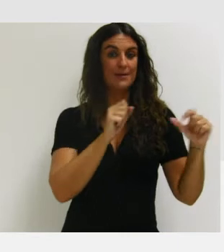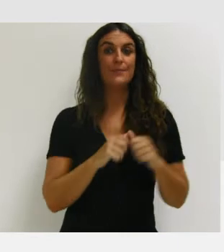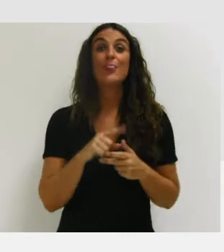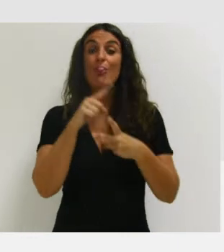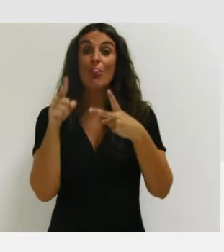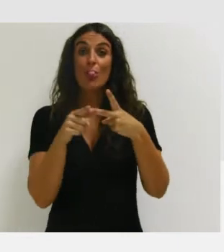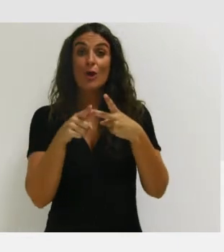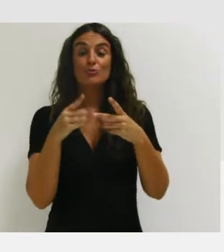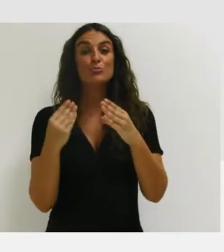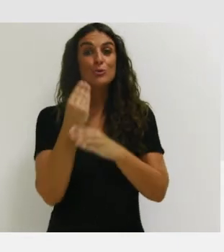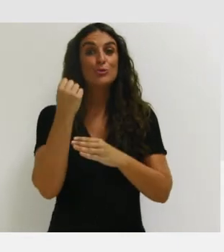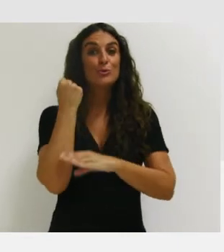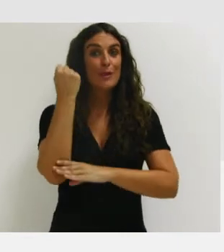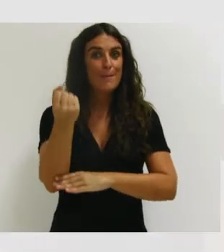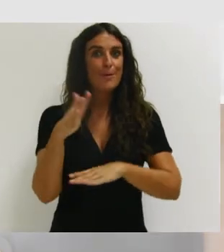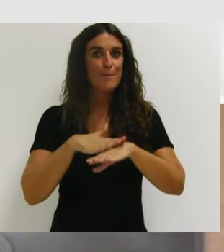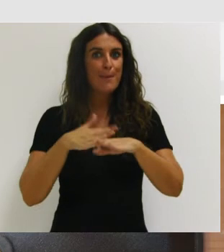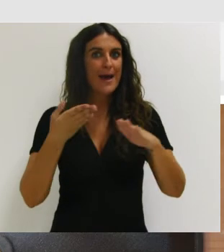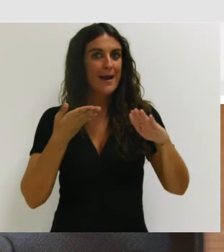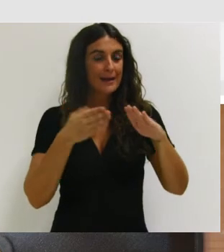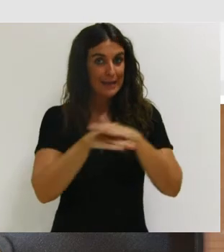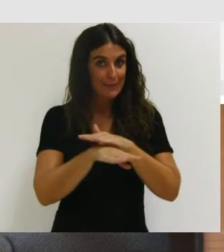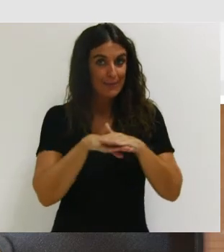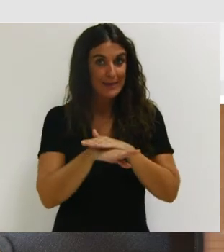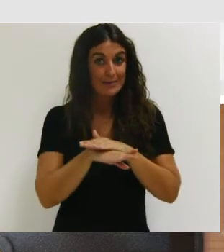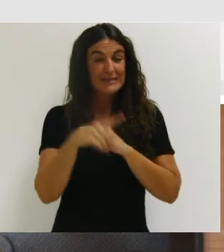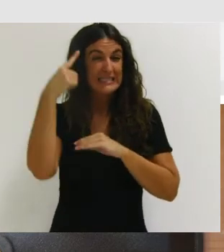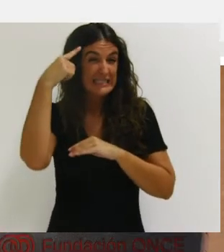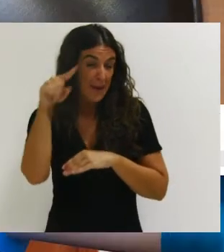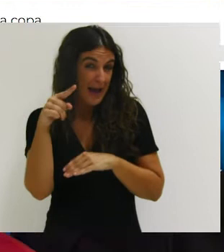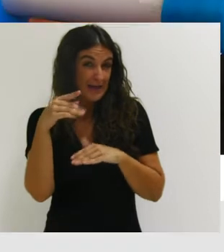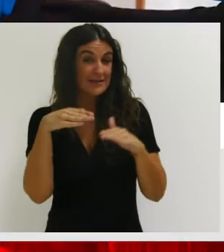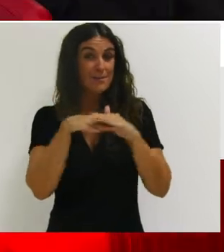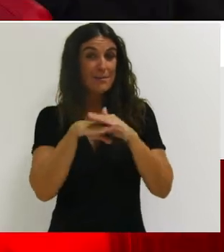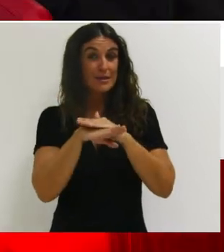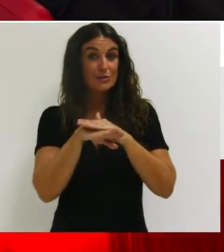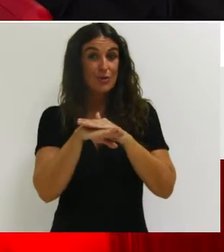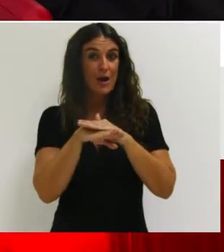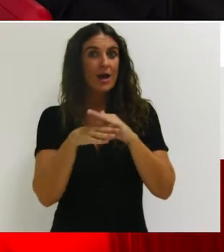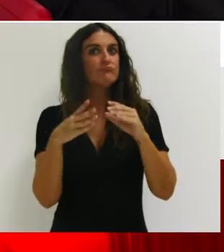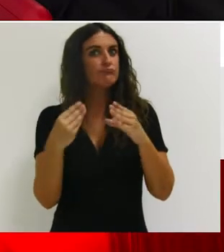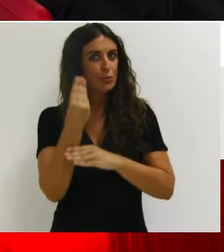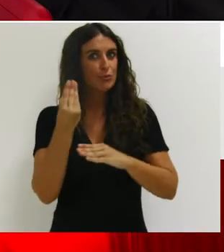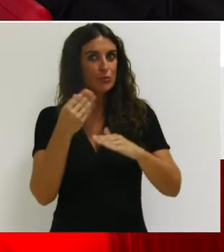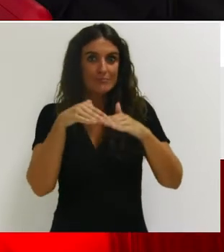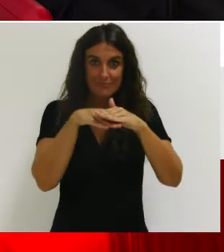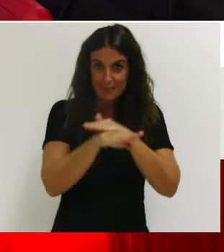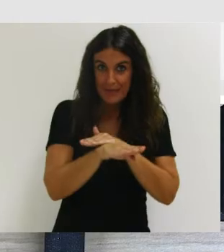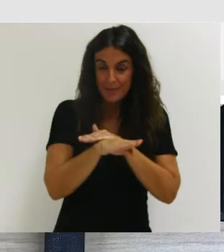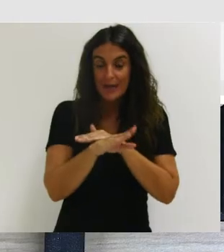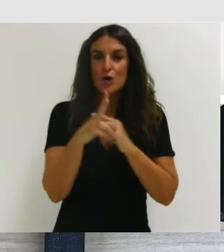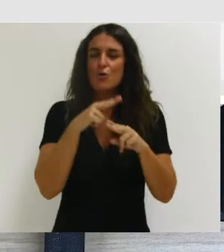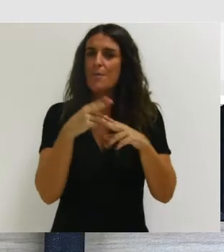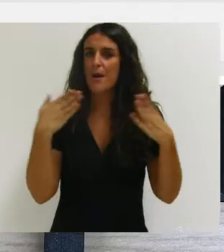Productos de apoyo para imprimir. Quizá ya sabes que hay impresoras que imprimen productos. Se llaman